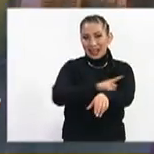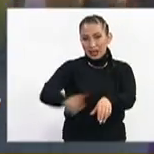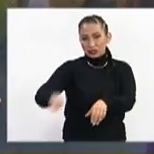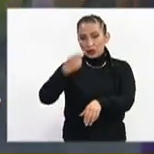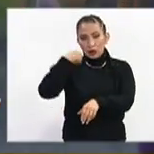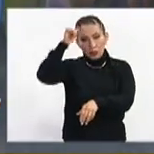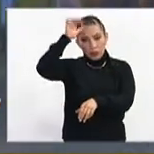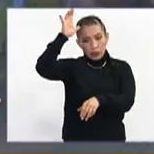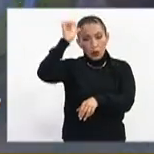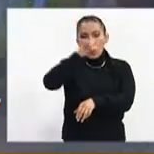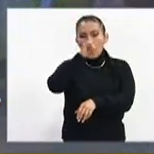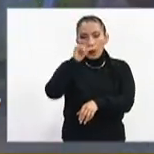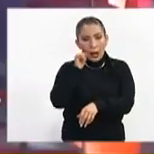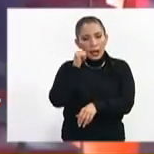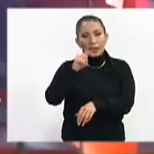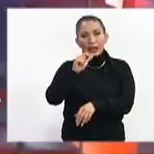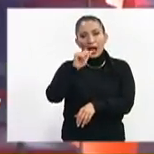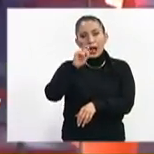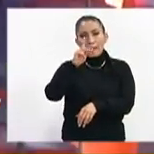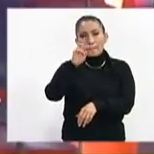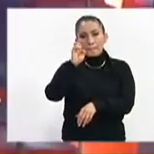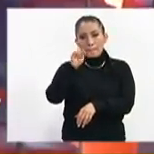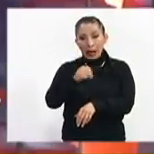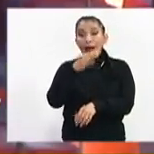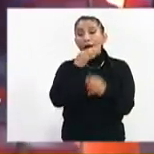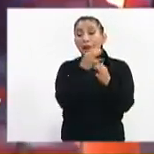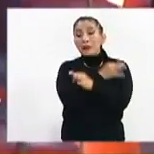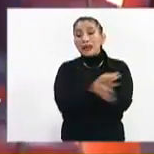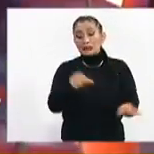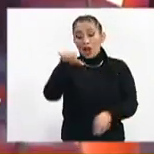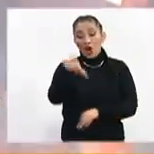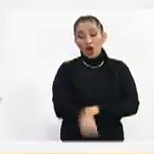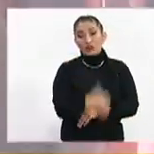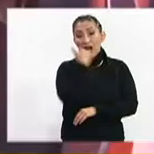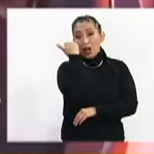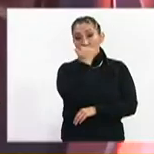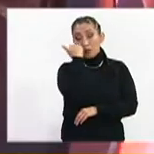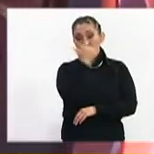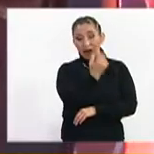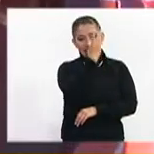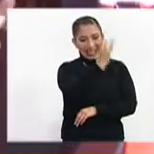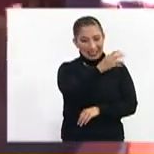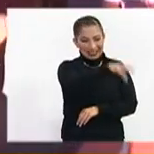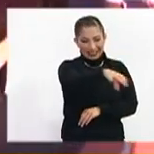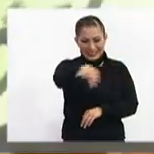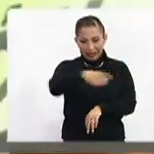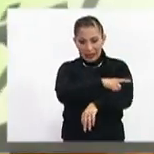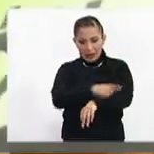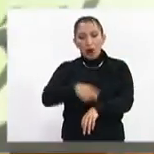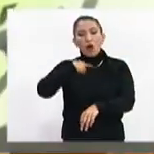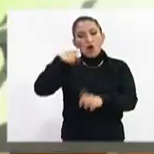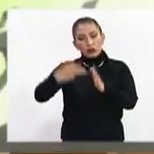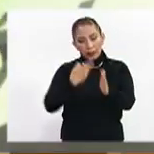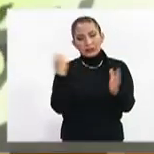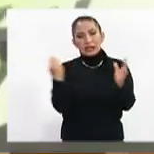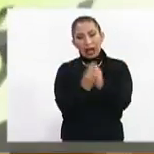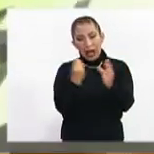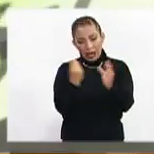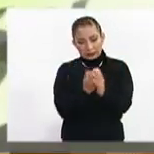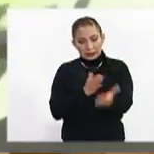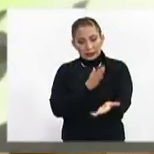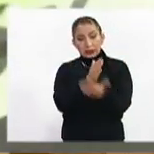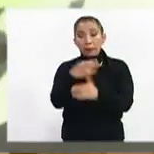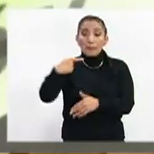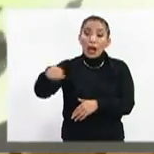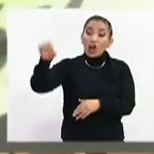delegaciones Cuauhtémoc, Benito Juárez y Tlalpan. Anunció que a partir de hoy los alumnos de las 3 delegaciones podrán regresar a clases